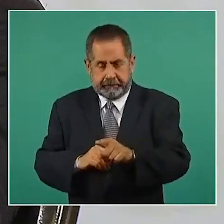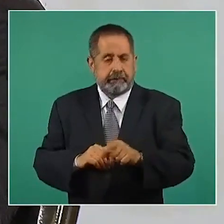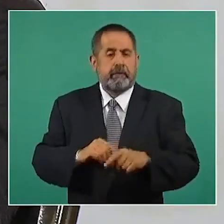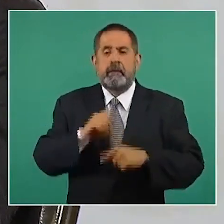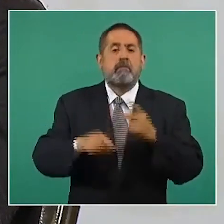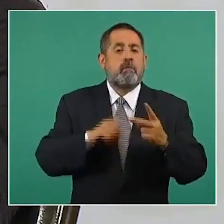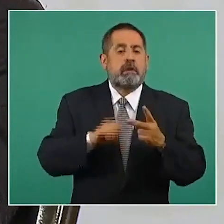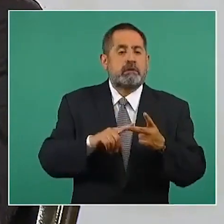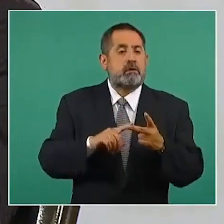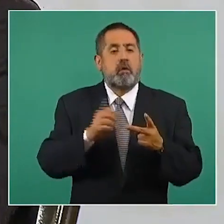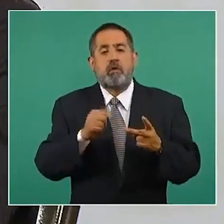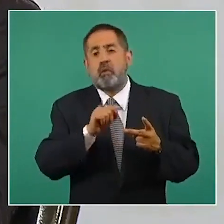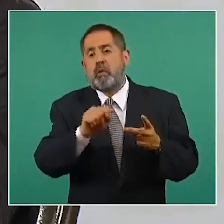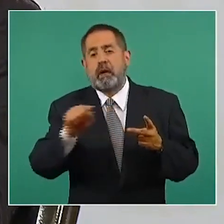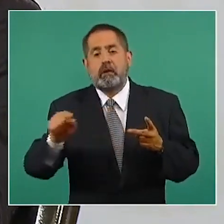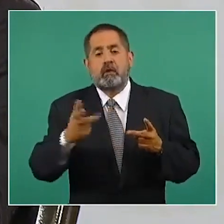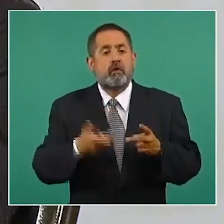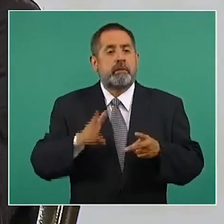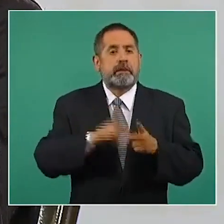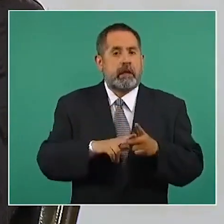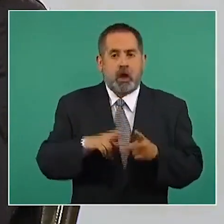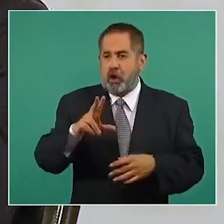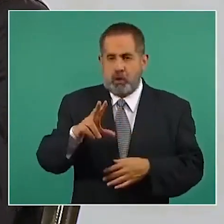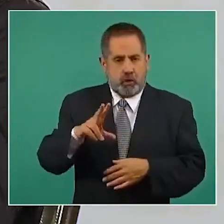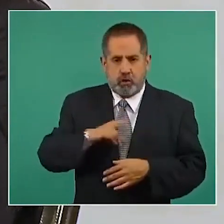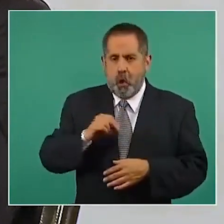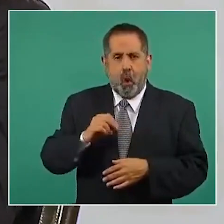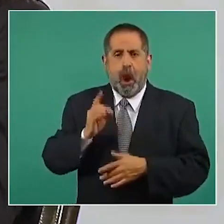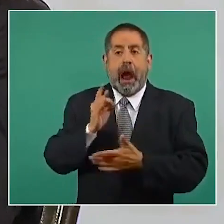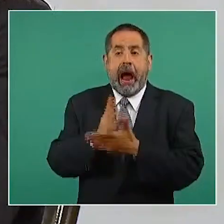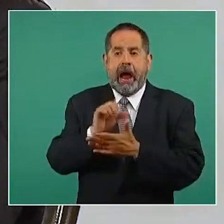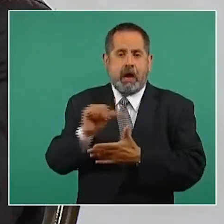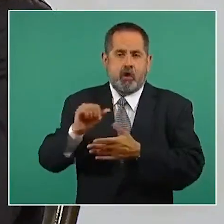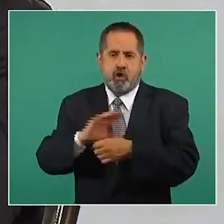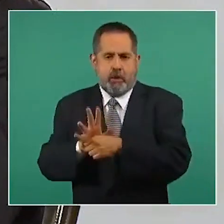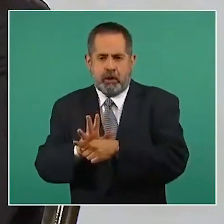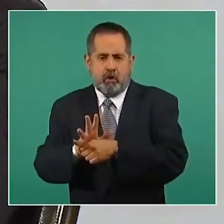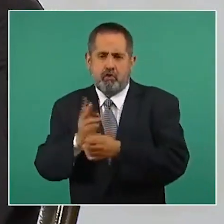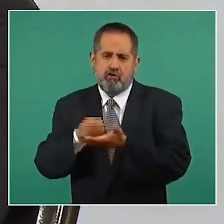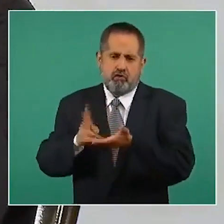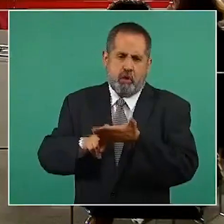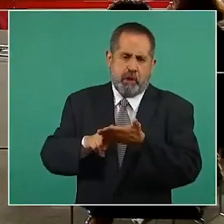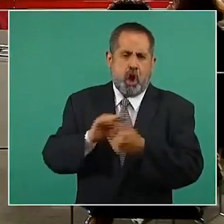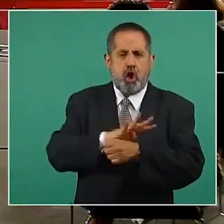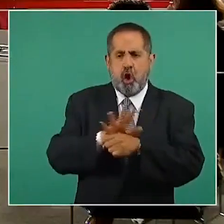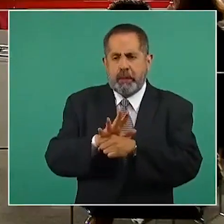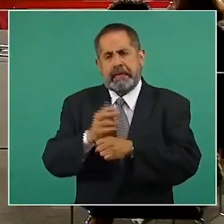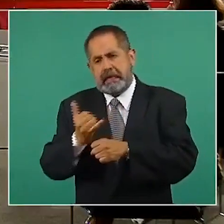los hospitales o las unidades hospitalarias no COVID y trabajaron de la mano,